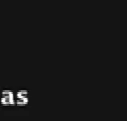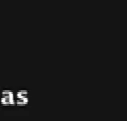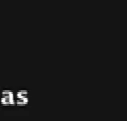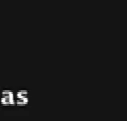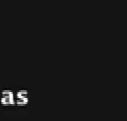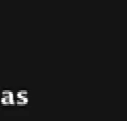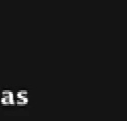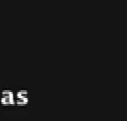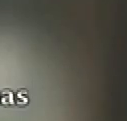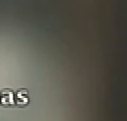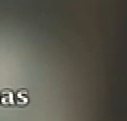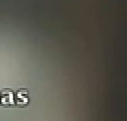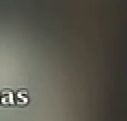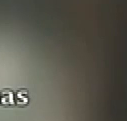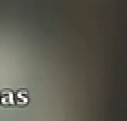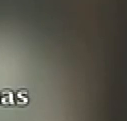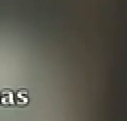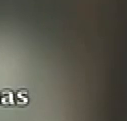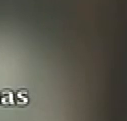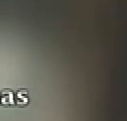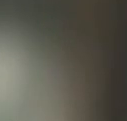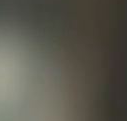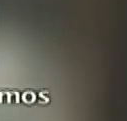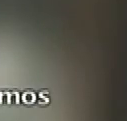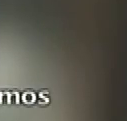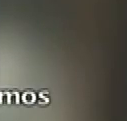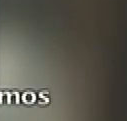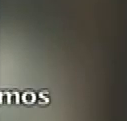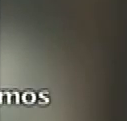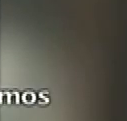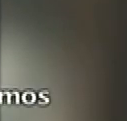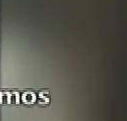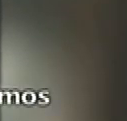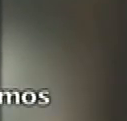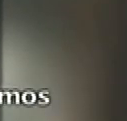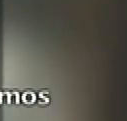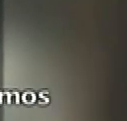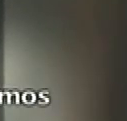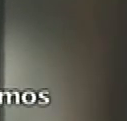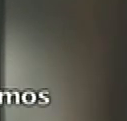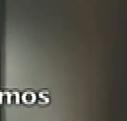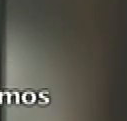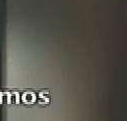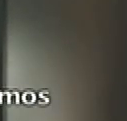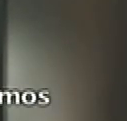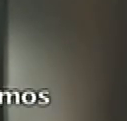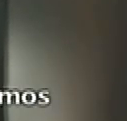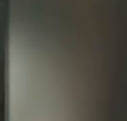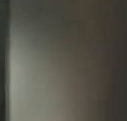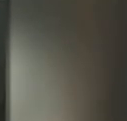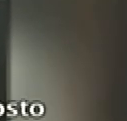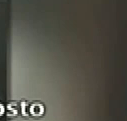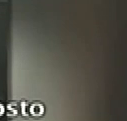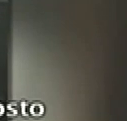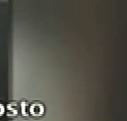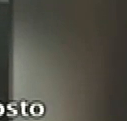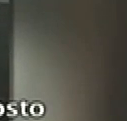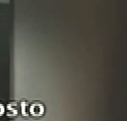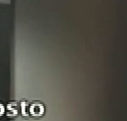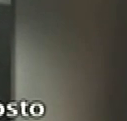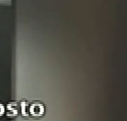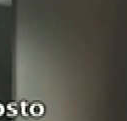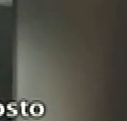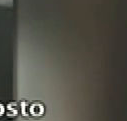ahí posteriormente hicieron unas pruebas en una casa, se volvieron a desarmar y los traímos para acá para